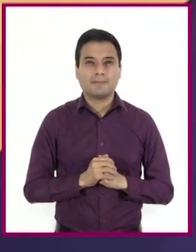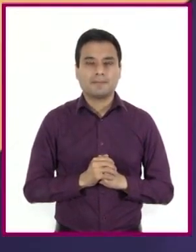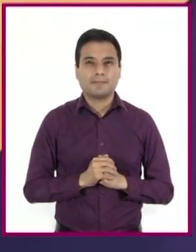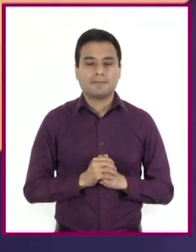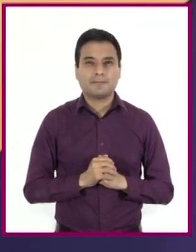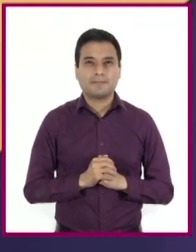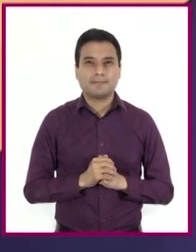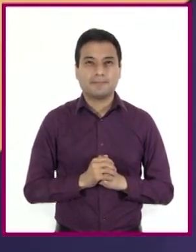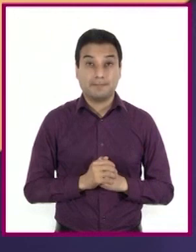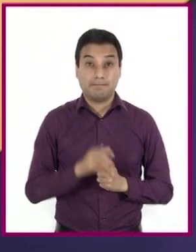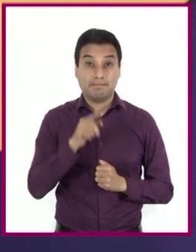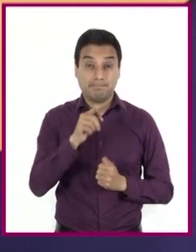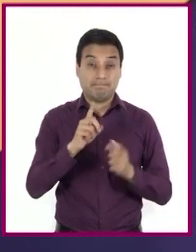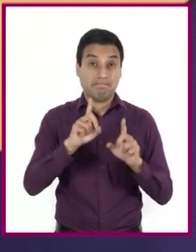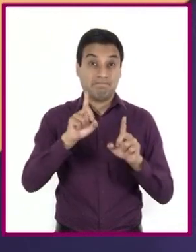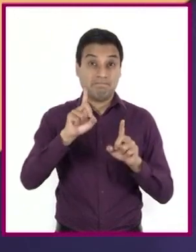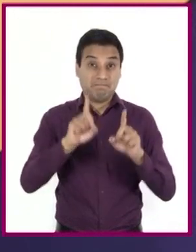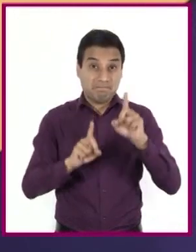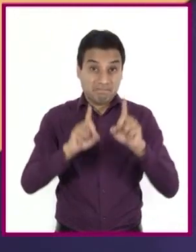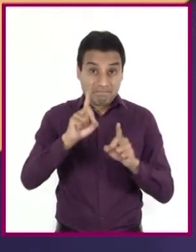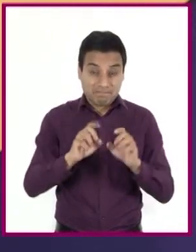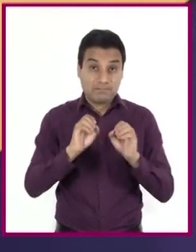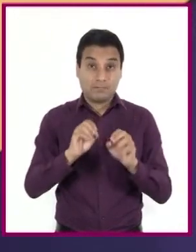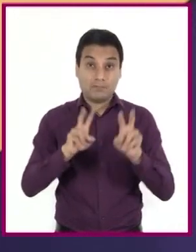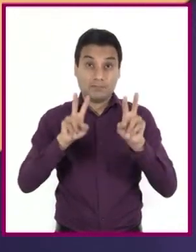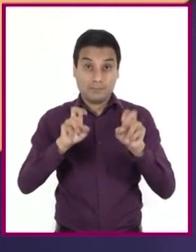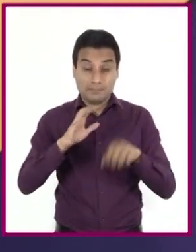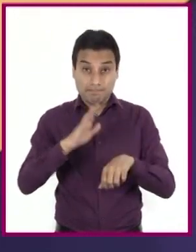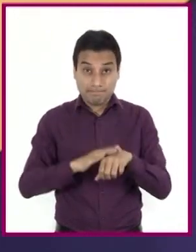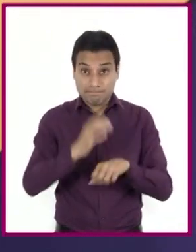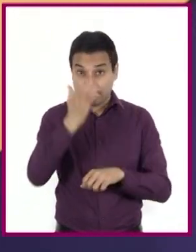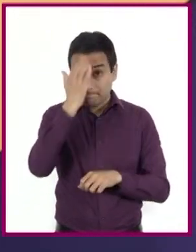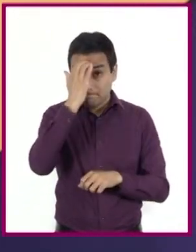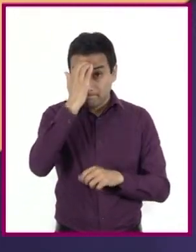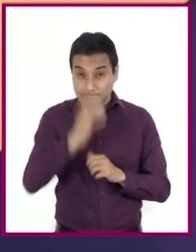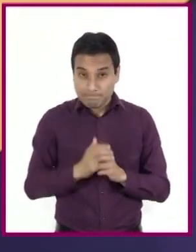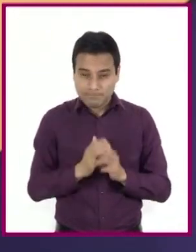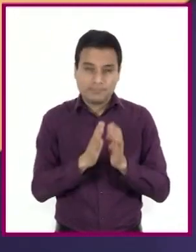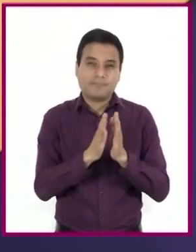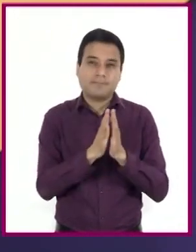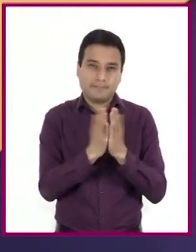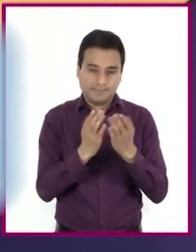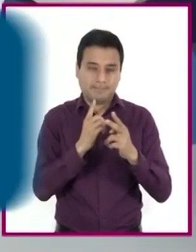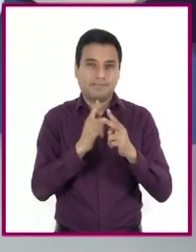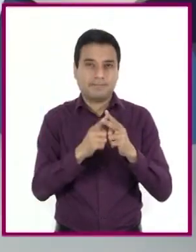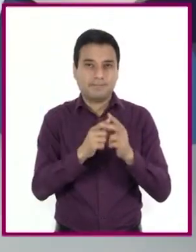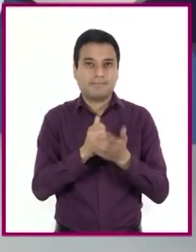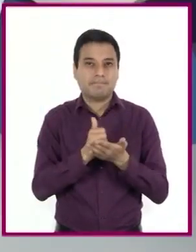Para resolver dudas o ejercitar lo aprendido, se pueden apoyar en su libro de texto.